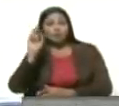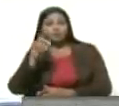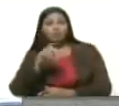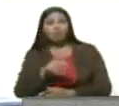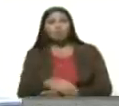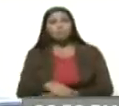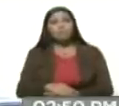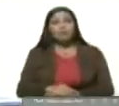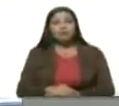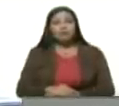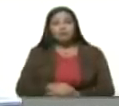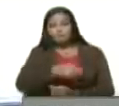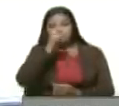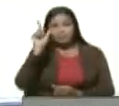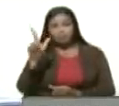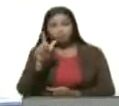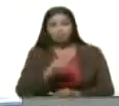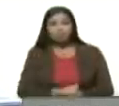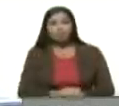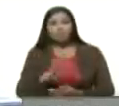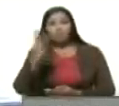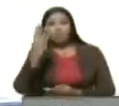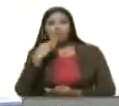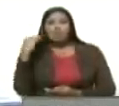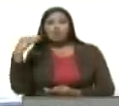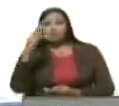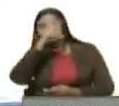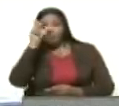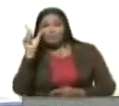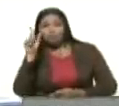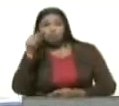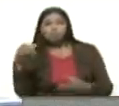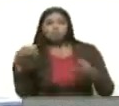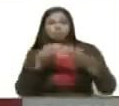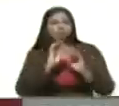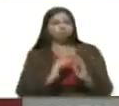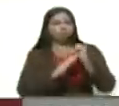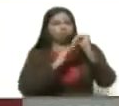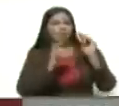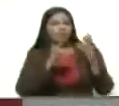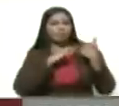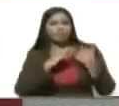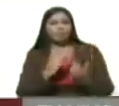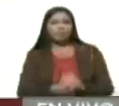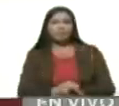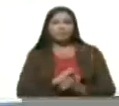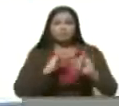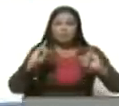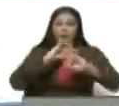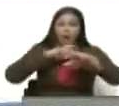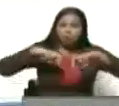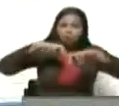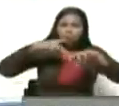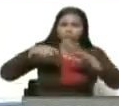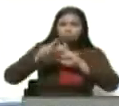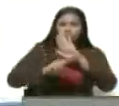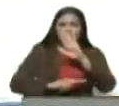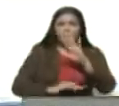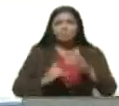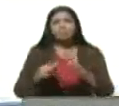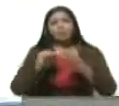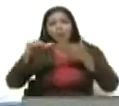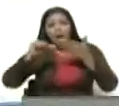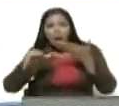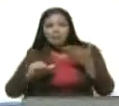y al cuarto Congreso de la JPSUV. Ya revisada el reglamento, artículo